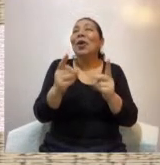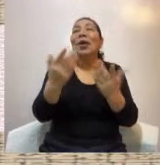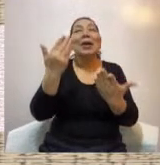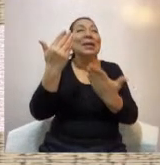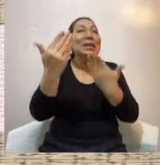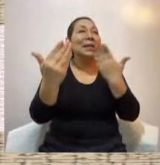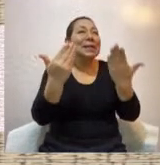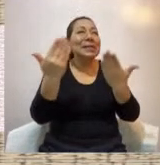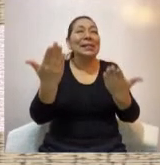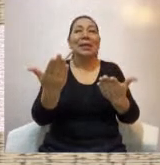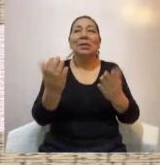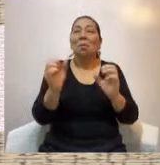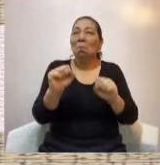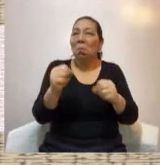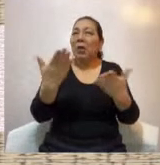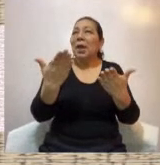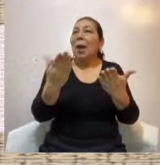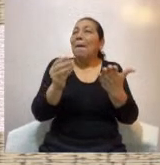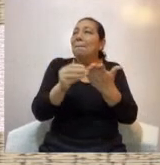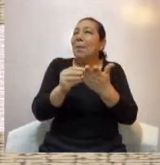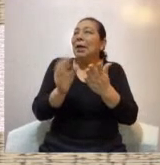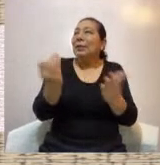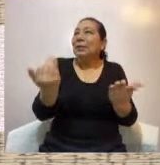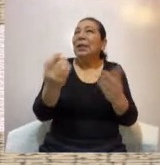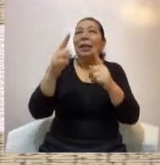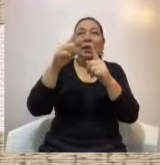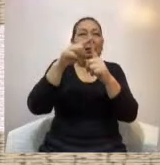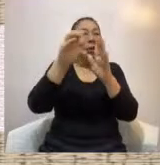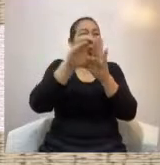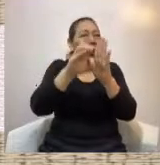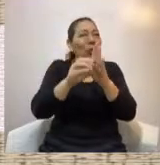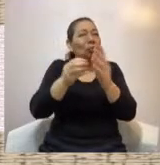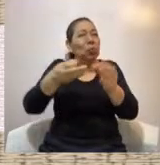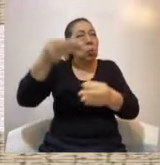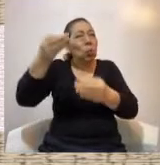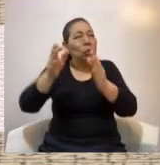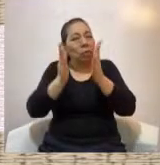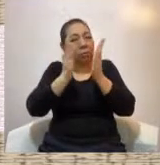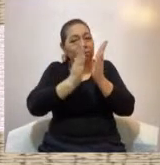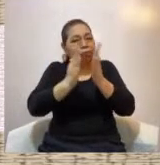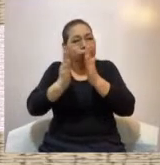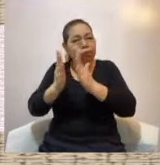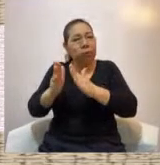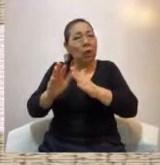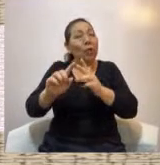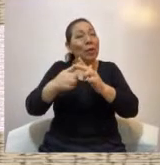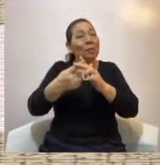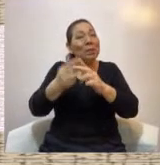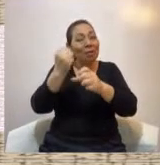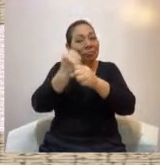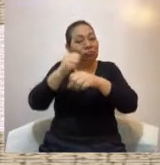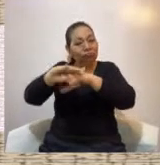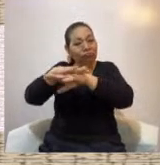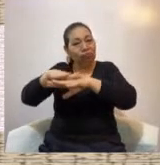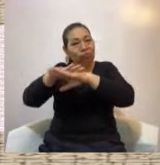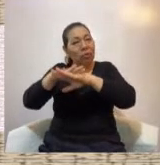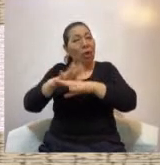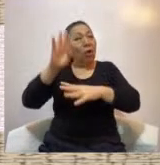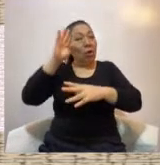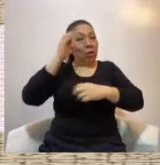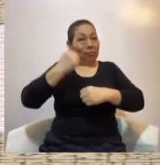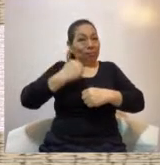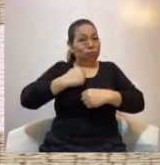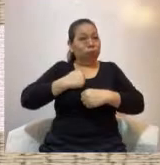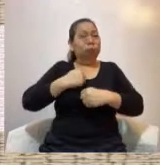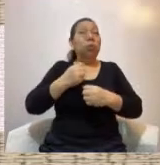creo que tal vez podría avanzar un poco más el Tribunal Constitucional y ir hacia una sentencia estructural donde empiece a trabajar con las